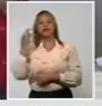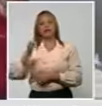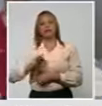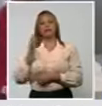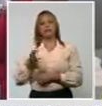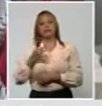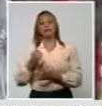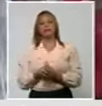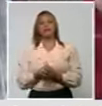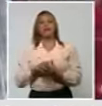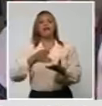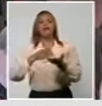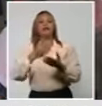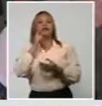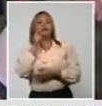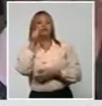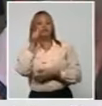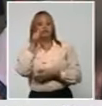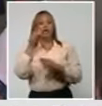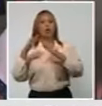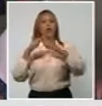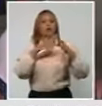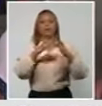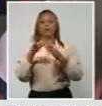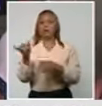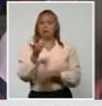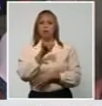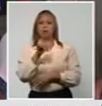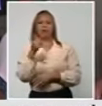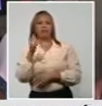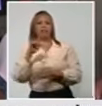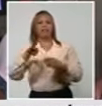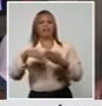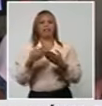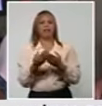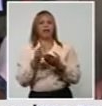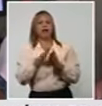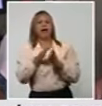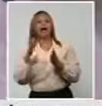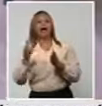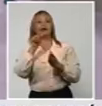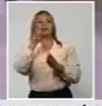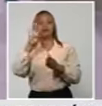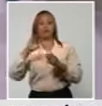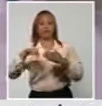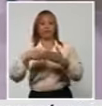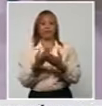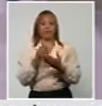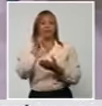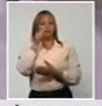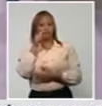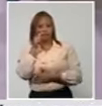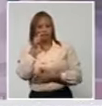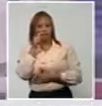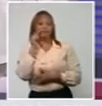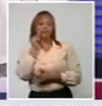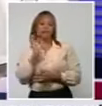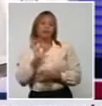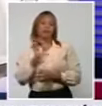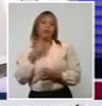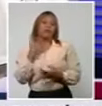son seguidos en la comunidad, también por un periodo igual, generalmente 10 días a 14 días. También se les mantiene una vigilancia, porque tenemos que